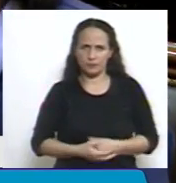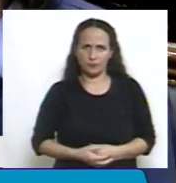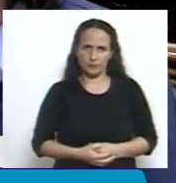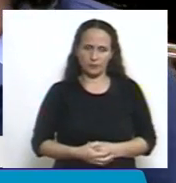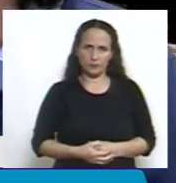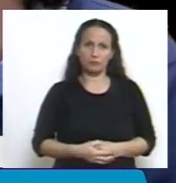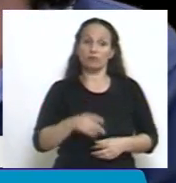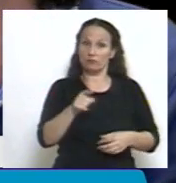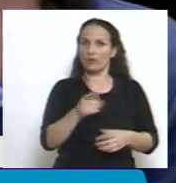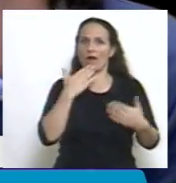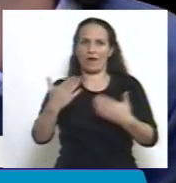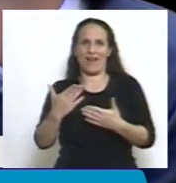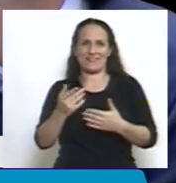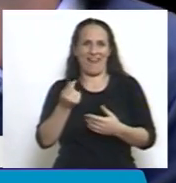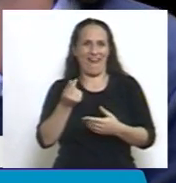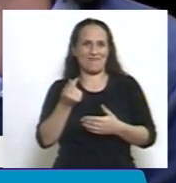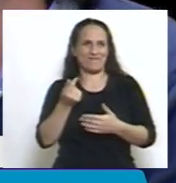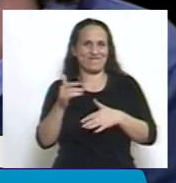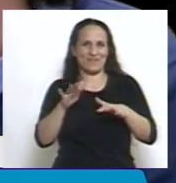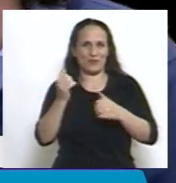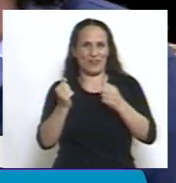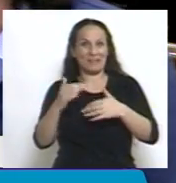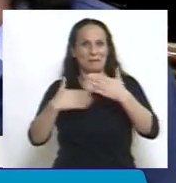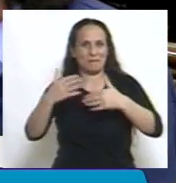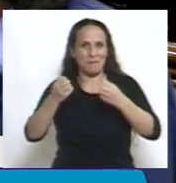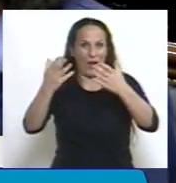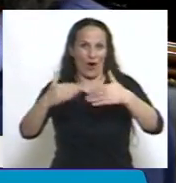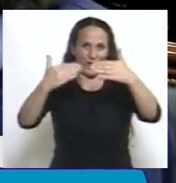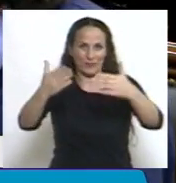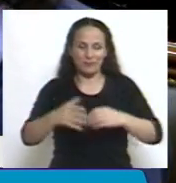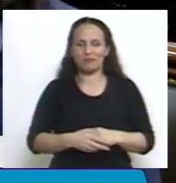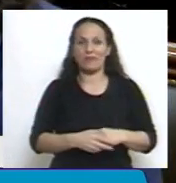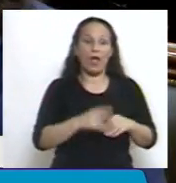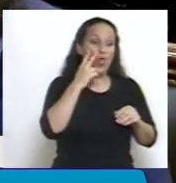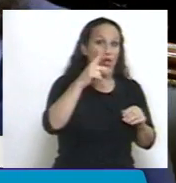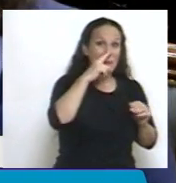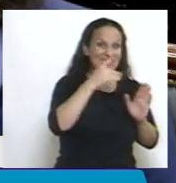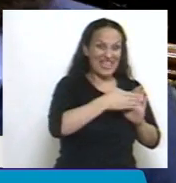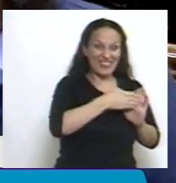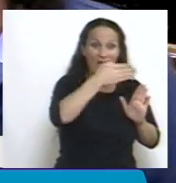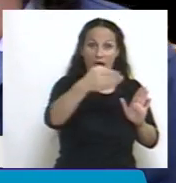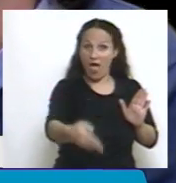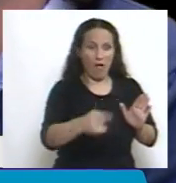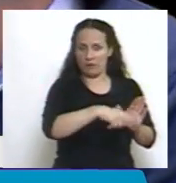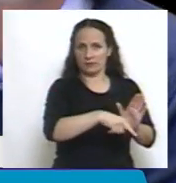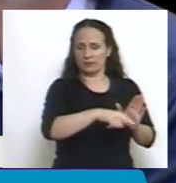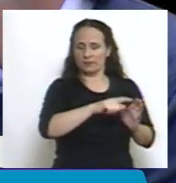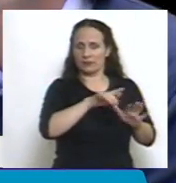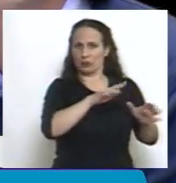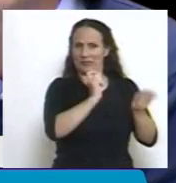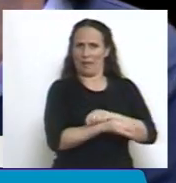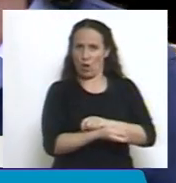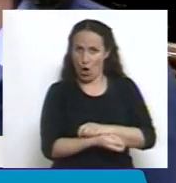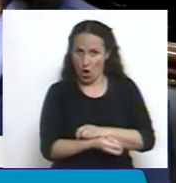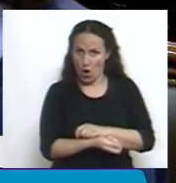Merced a mayor crecimiento. Eso cambió desde el año 2007 en adelante mucho, mucho. De hecho, si uno mira cuánto